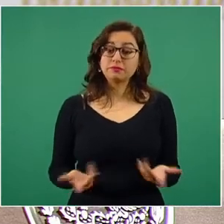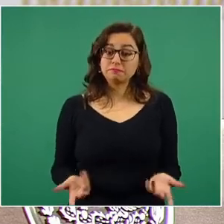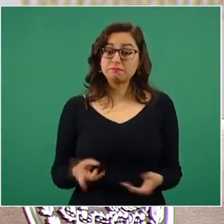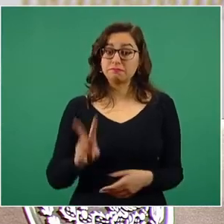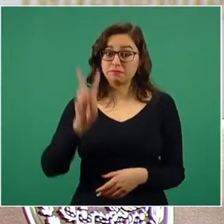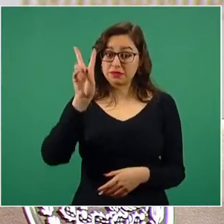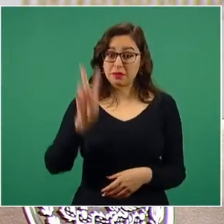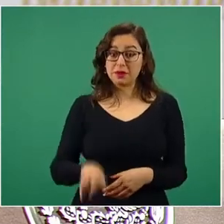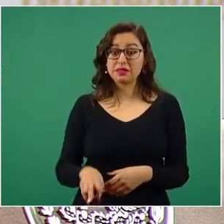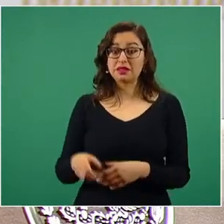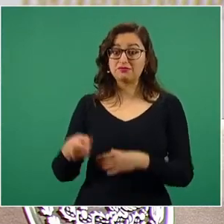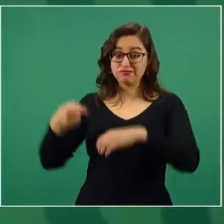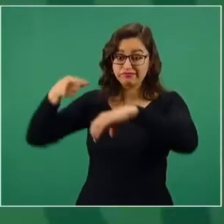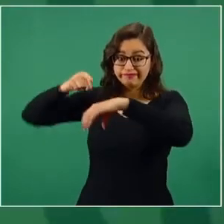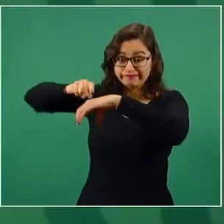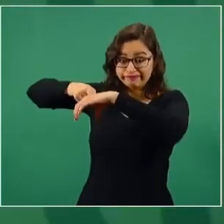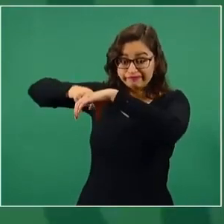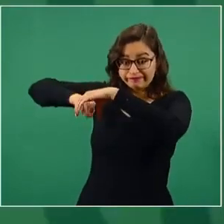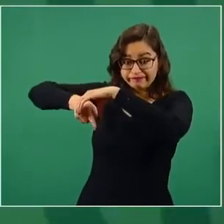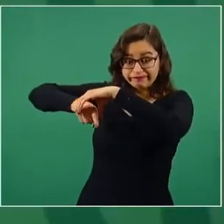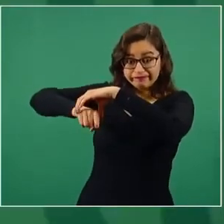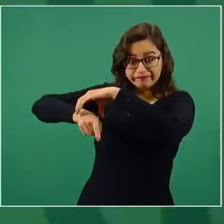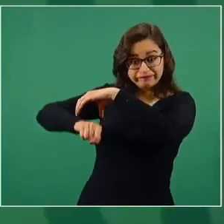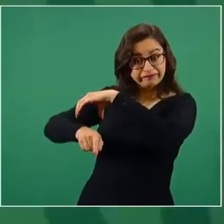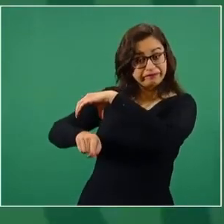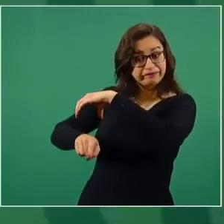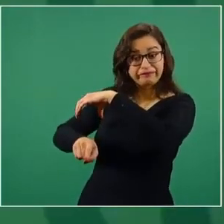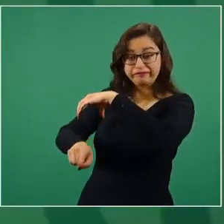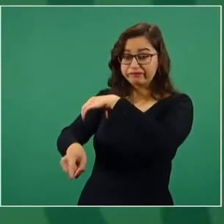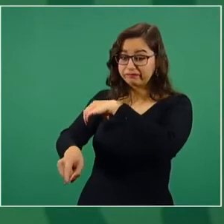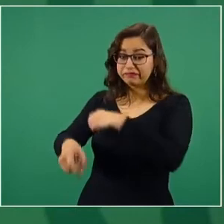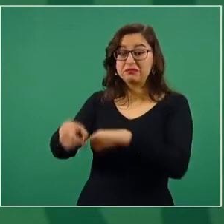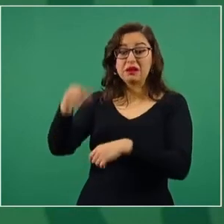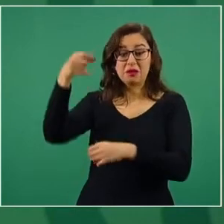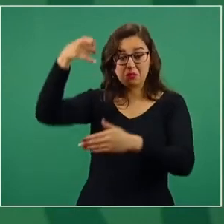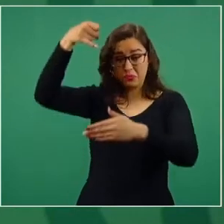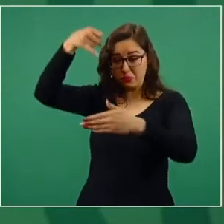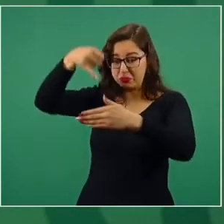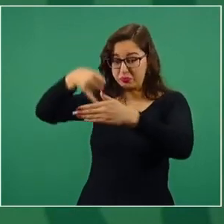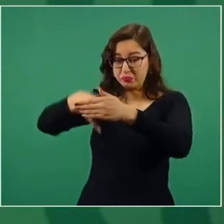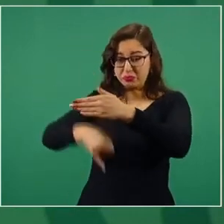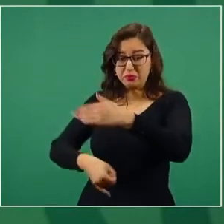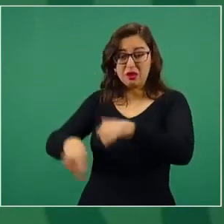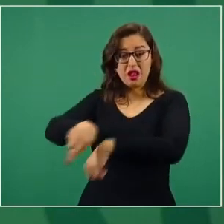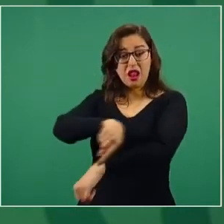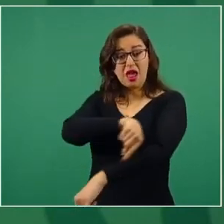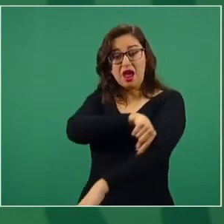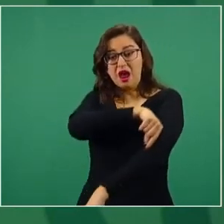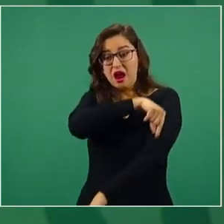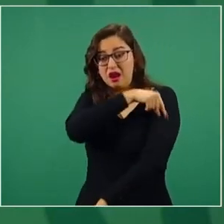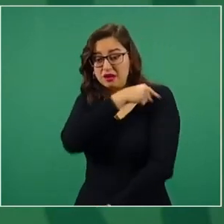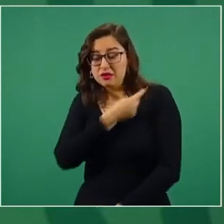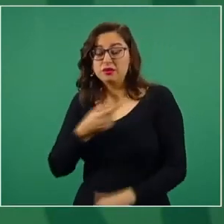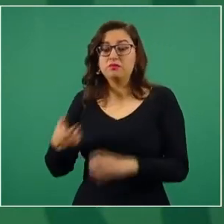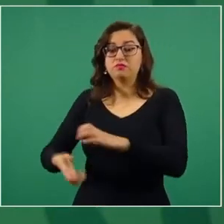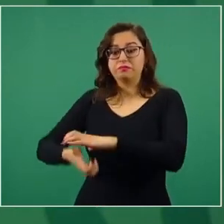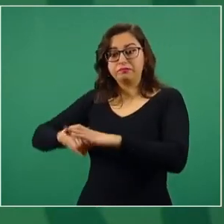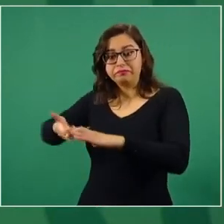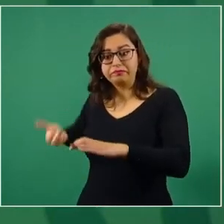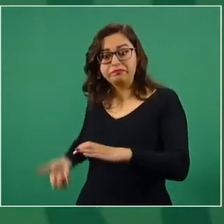túneles profundos y largos y tenemos que